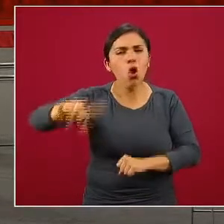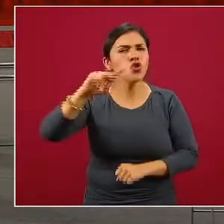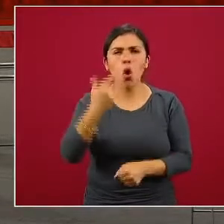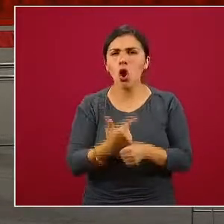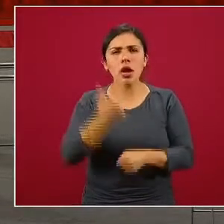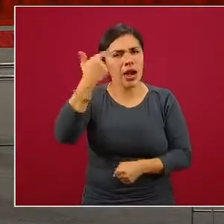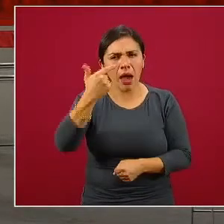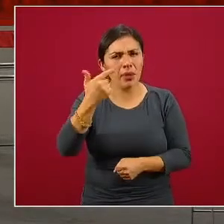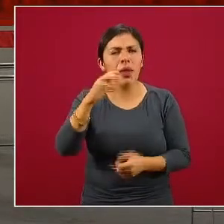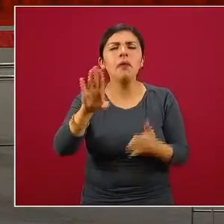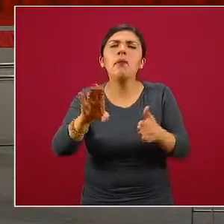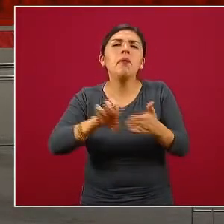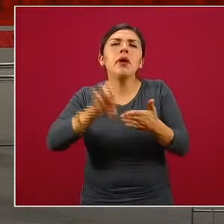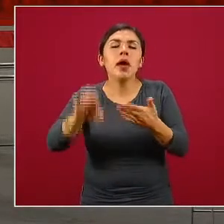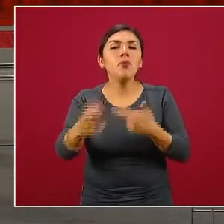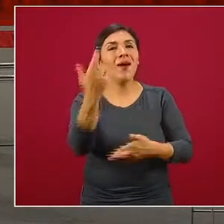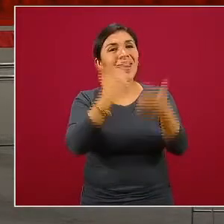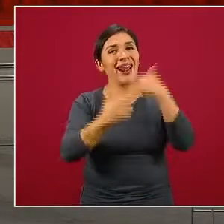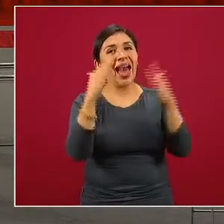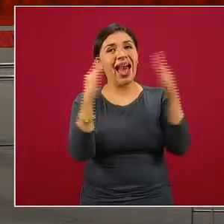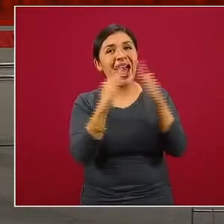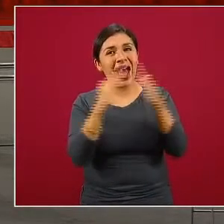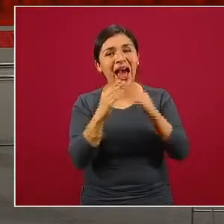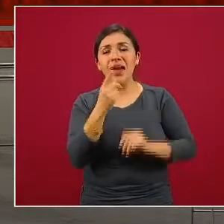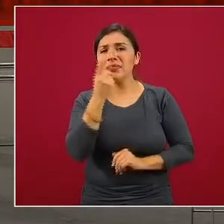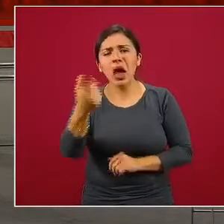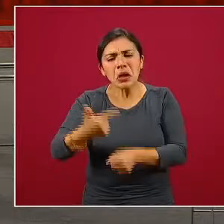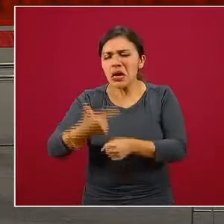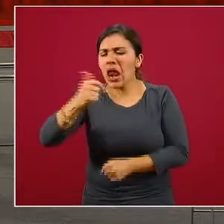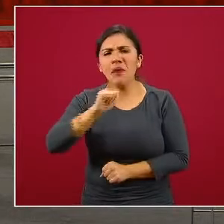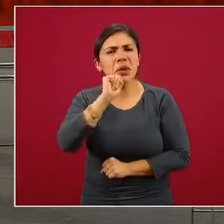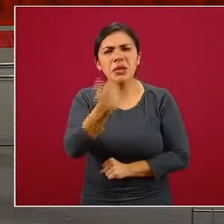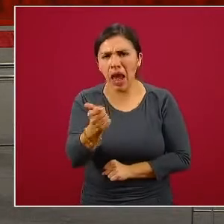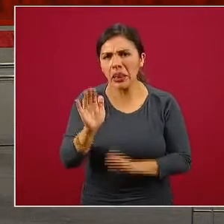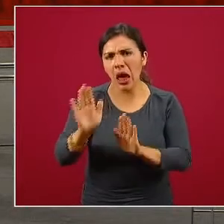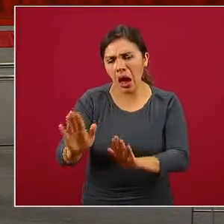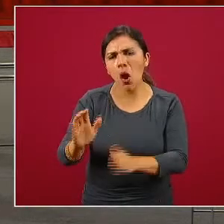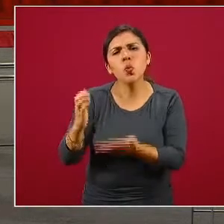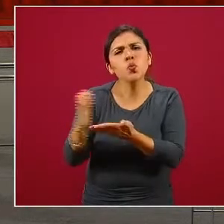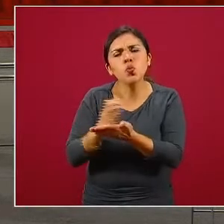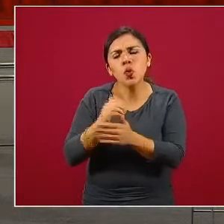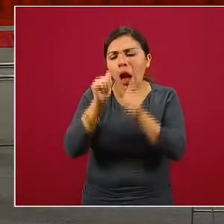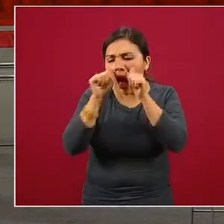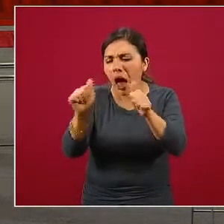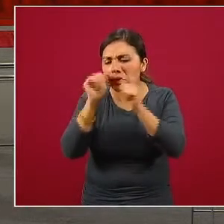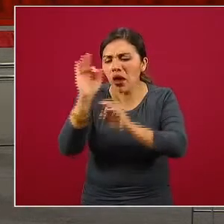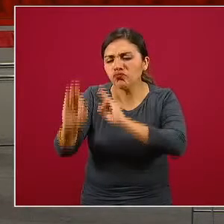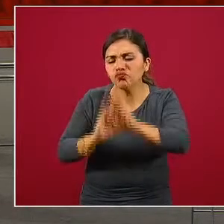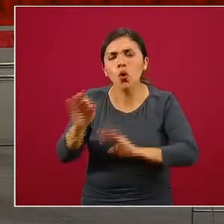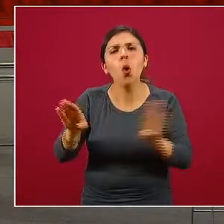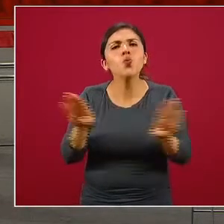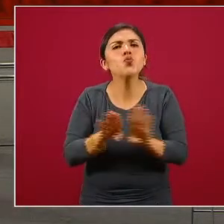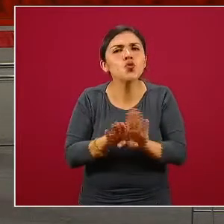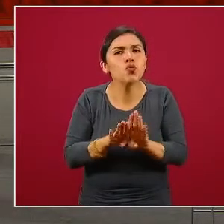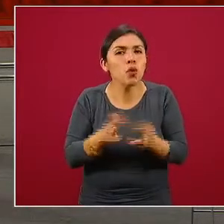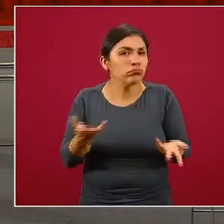que han regresado, por ejemplo, a sus casas y que les dicen no es grave, y qué tendremos que hacer, o sea, si